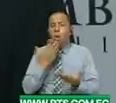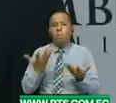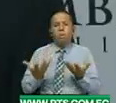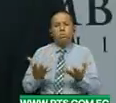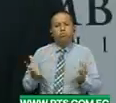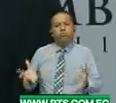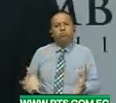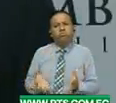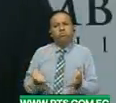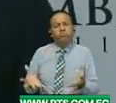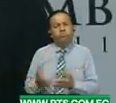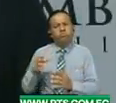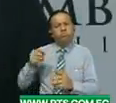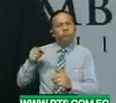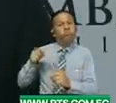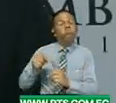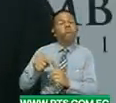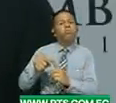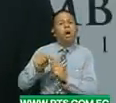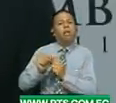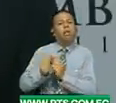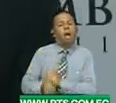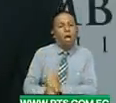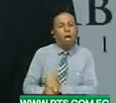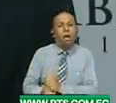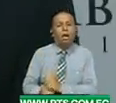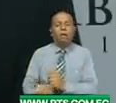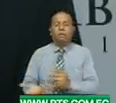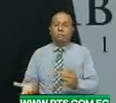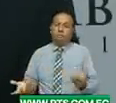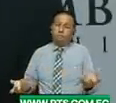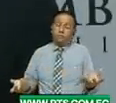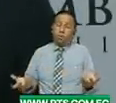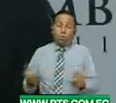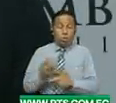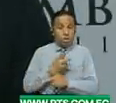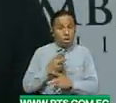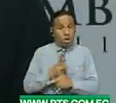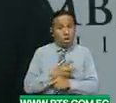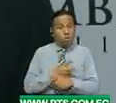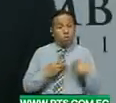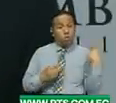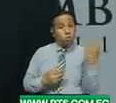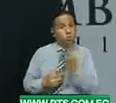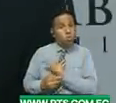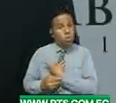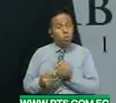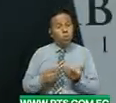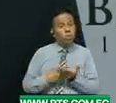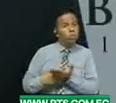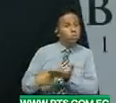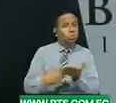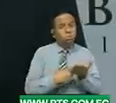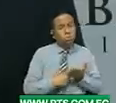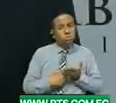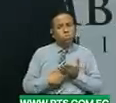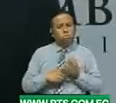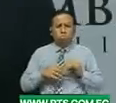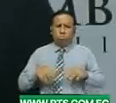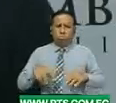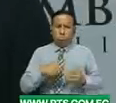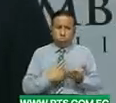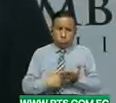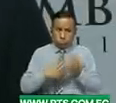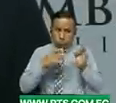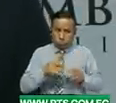los plazos y que al final sea una tomadura de pelo. De manera que nos hemos reunido y mantenemos la posición que se